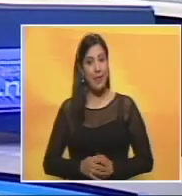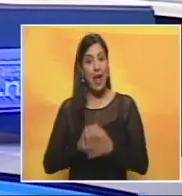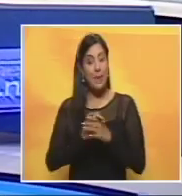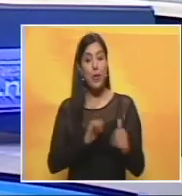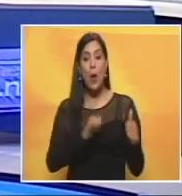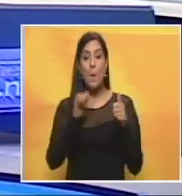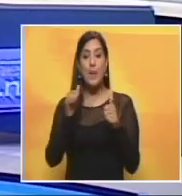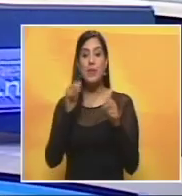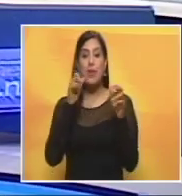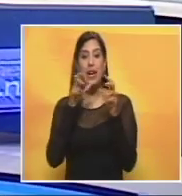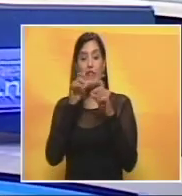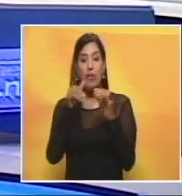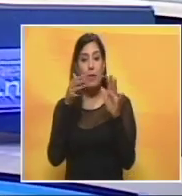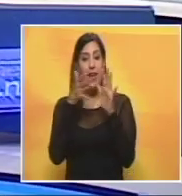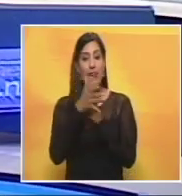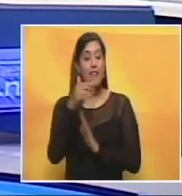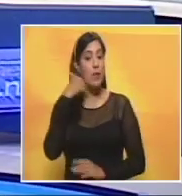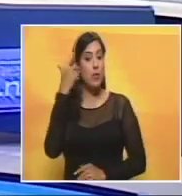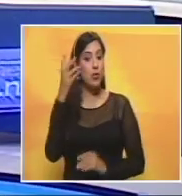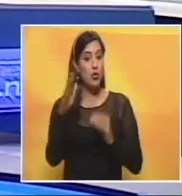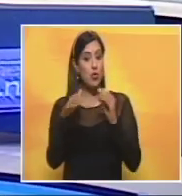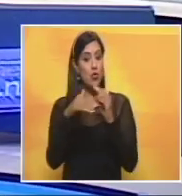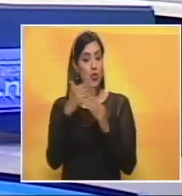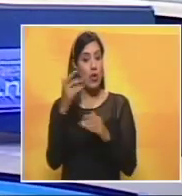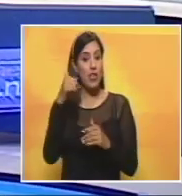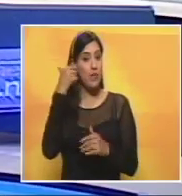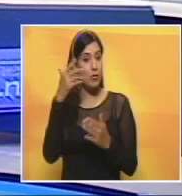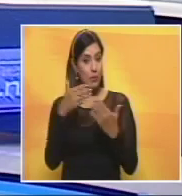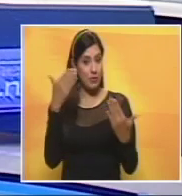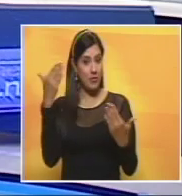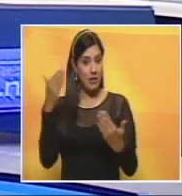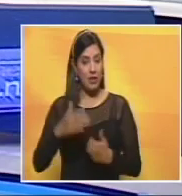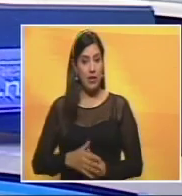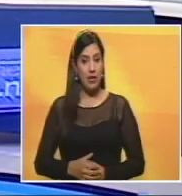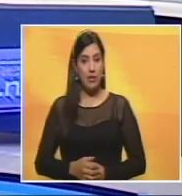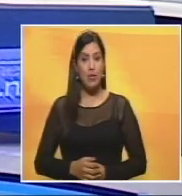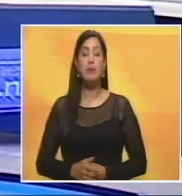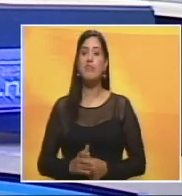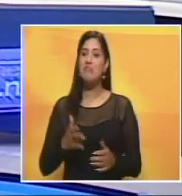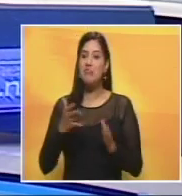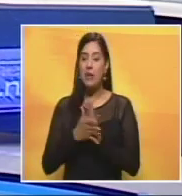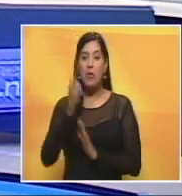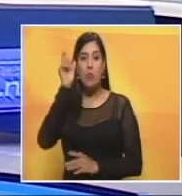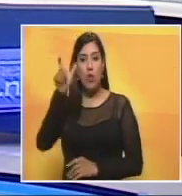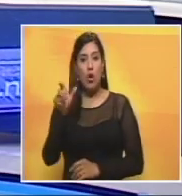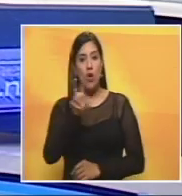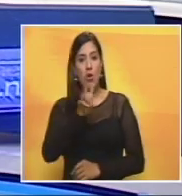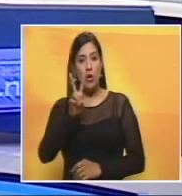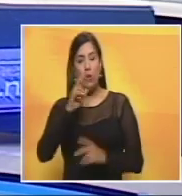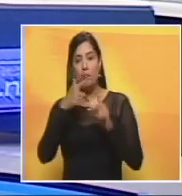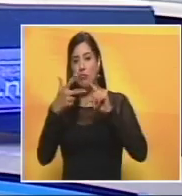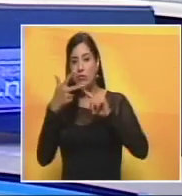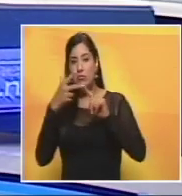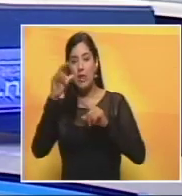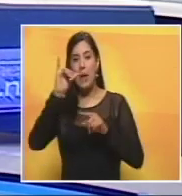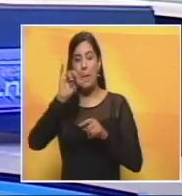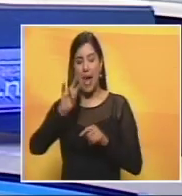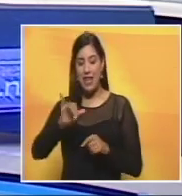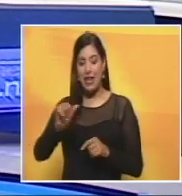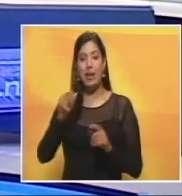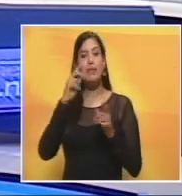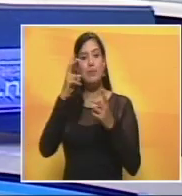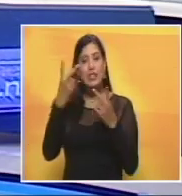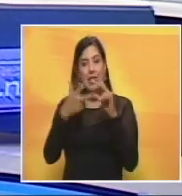Amigos, comenzamos a revisar las noticias del entretenimiento en Estrenos y Estrellas. Y es que Fanny Lu, Fonseca y Maya tuvieron